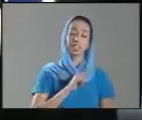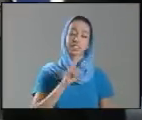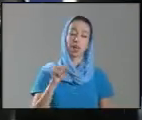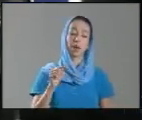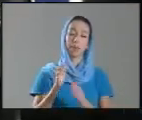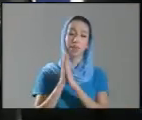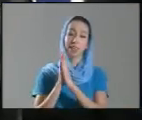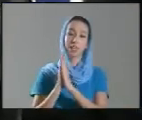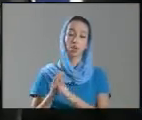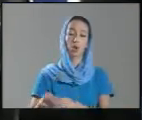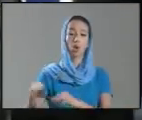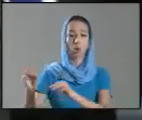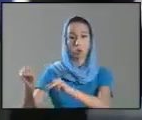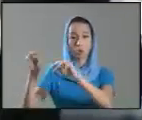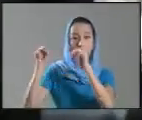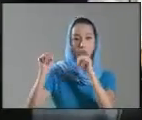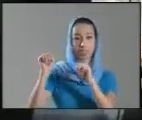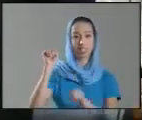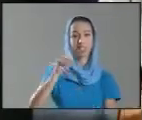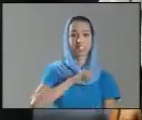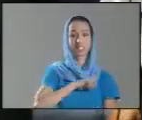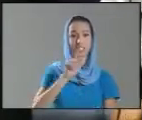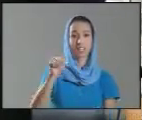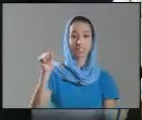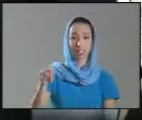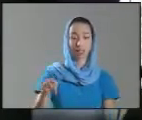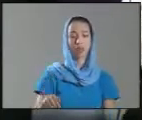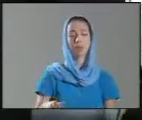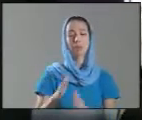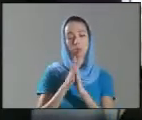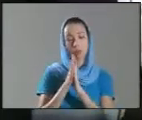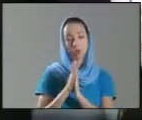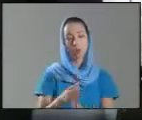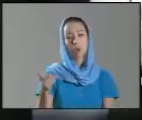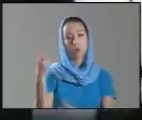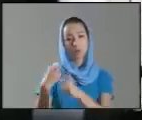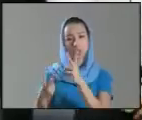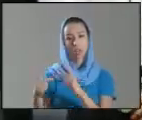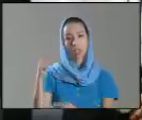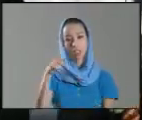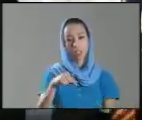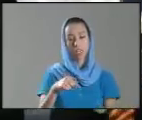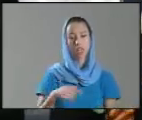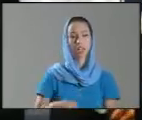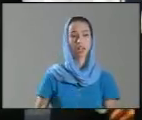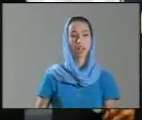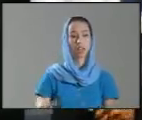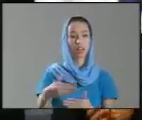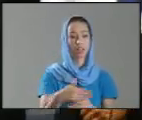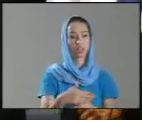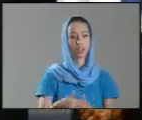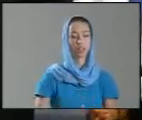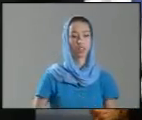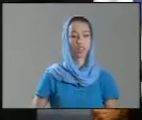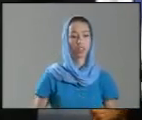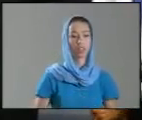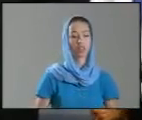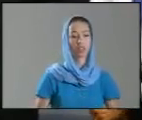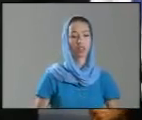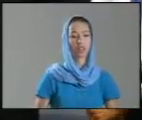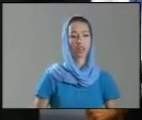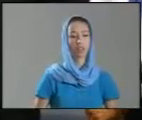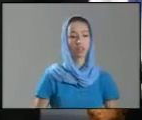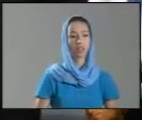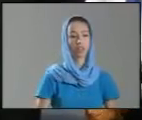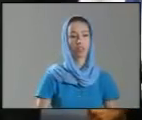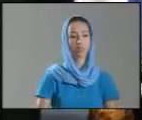antes quisiera invitar a la hermana Romelia González, que está pidiendo cobertura. Si está por acá, por